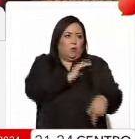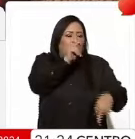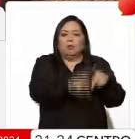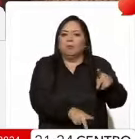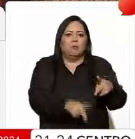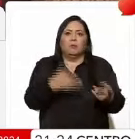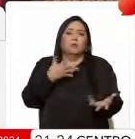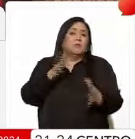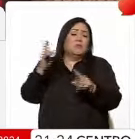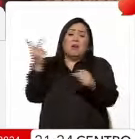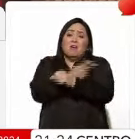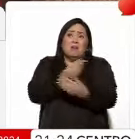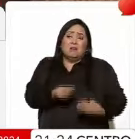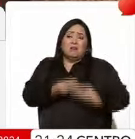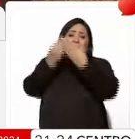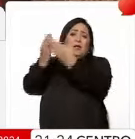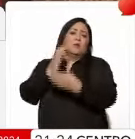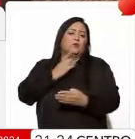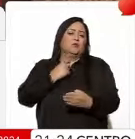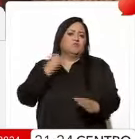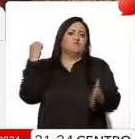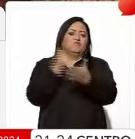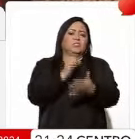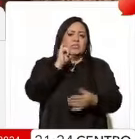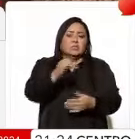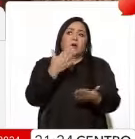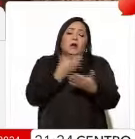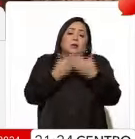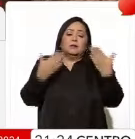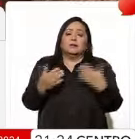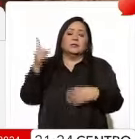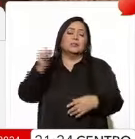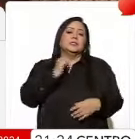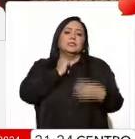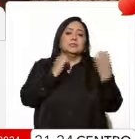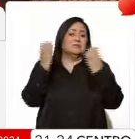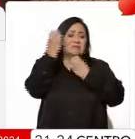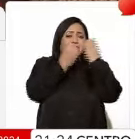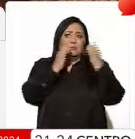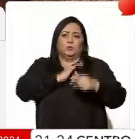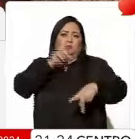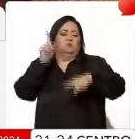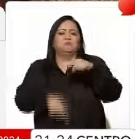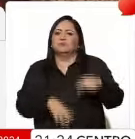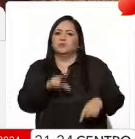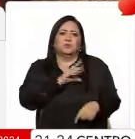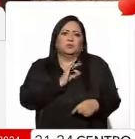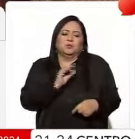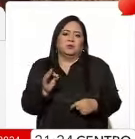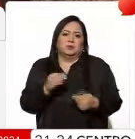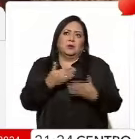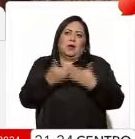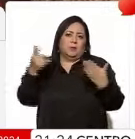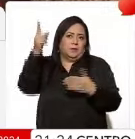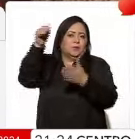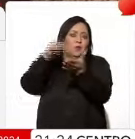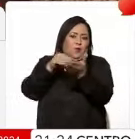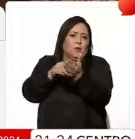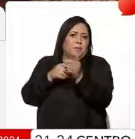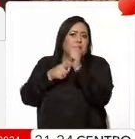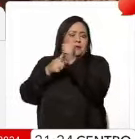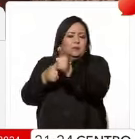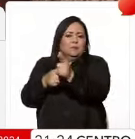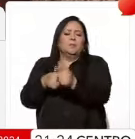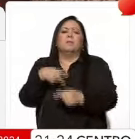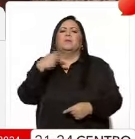hay una iniciativa que fue aprobada por la Cámara de Diputados que se va a analizar en el Senado de la República, que debería tener el curso legal que